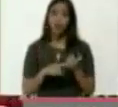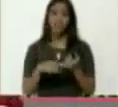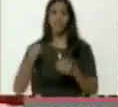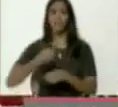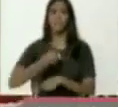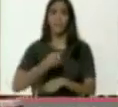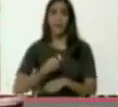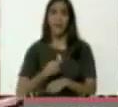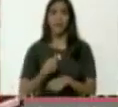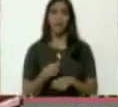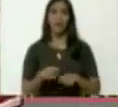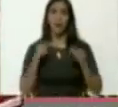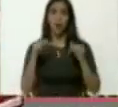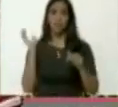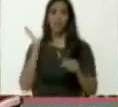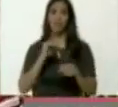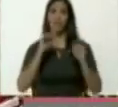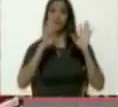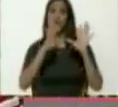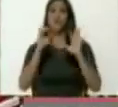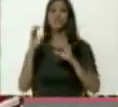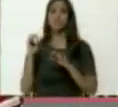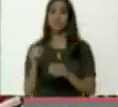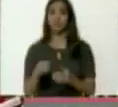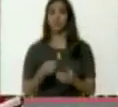pagando, ¿verdad? Ahorita vienen 900 palos.